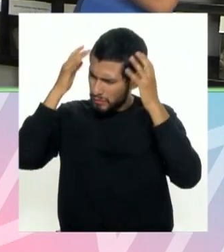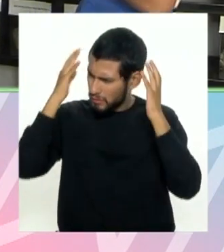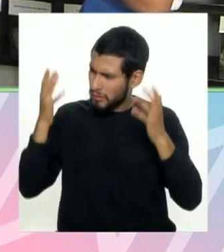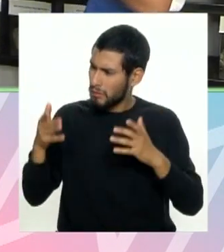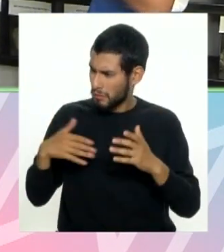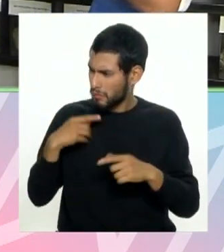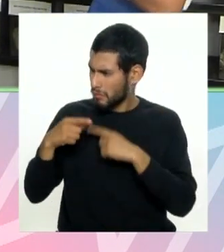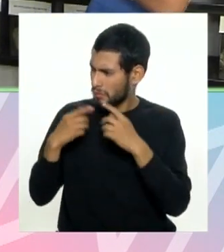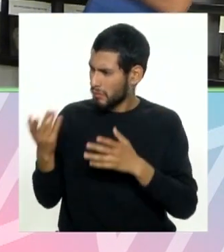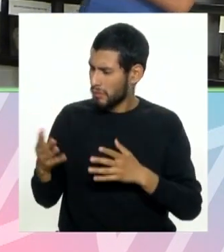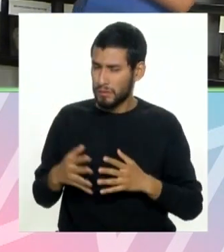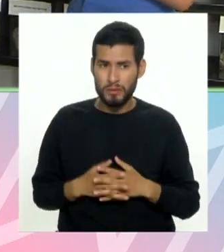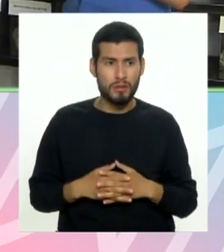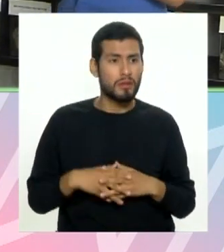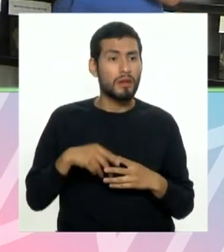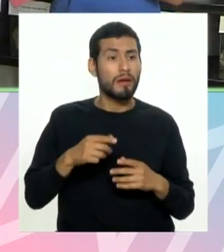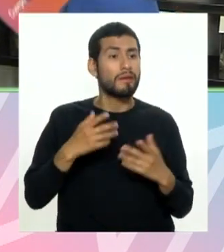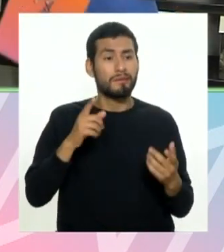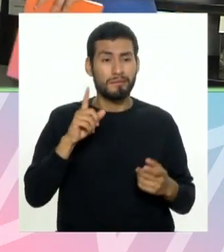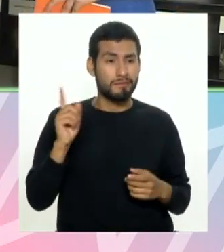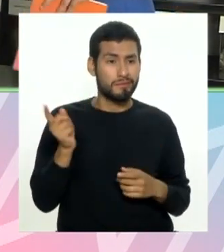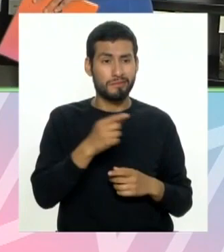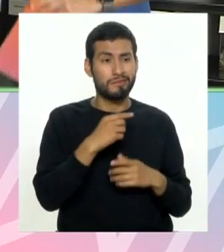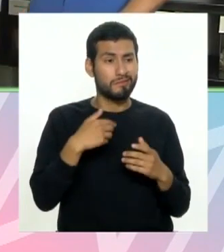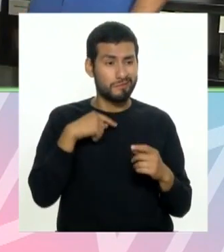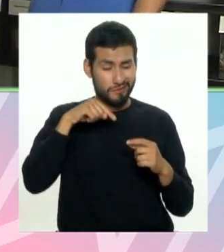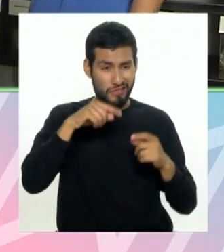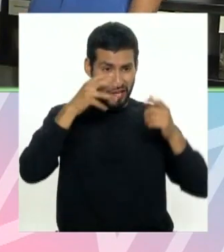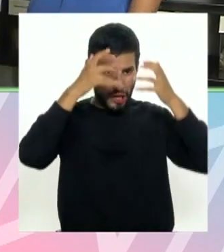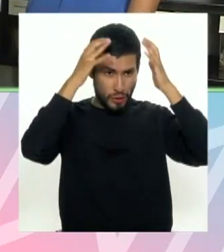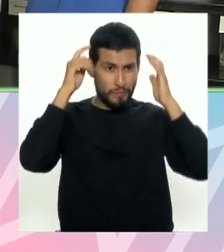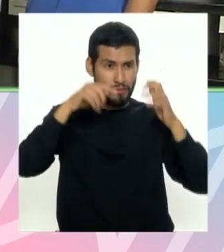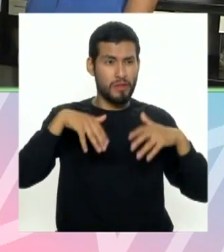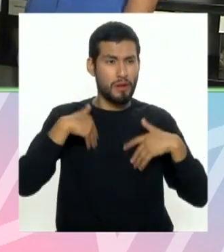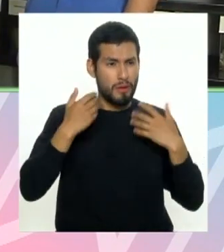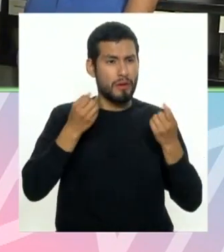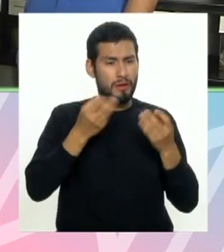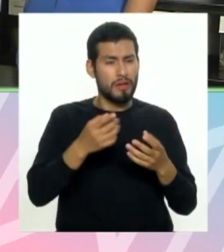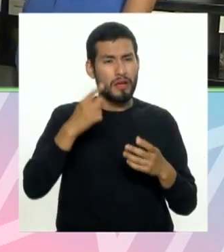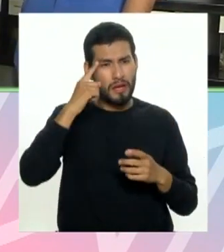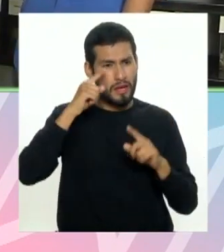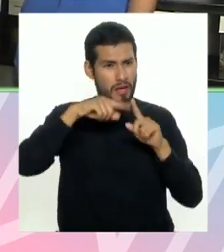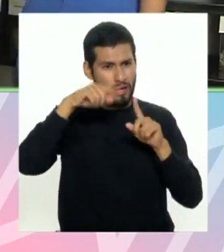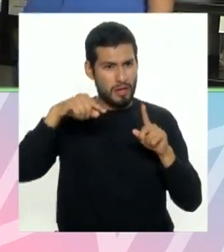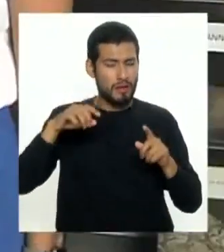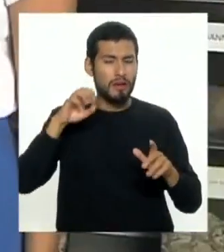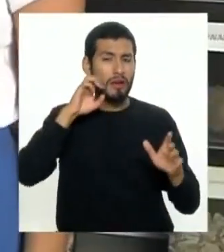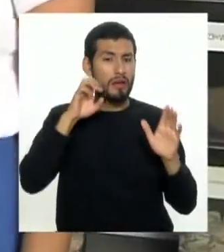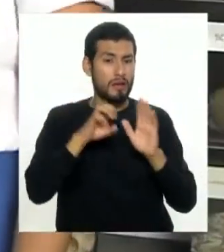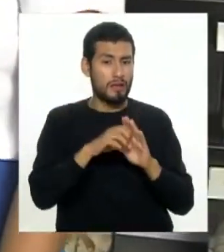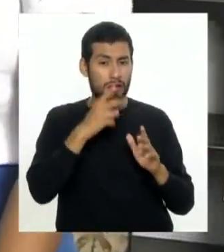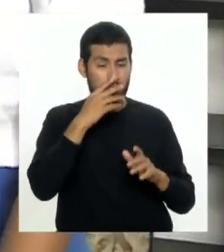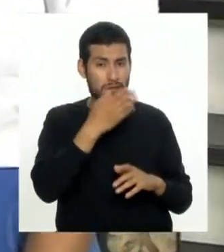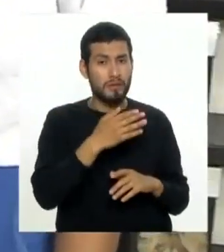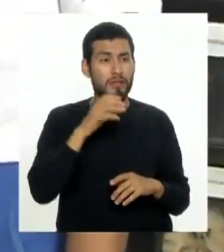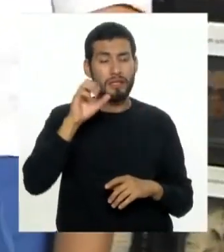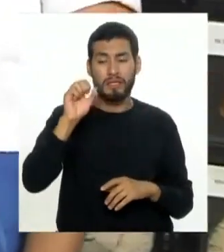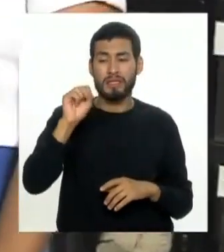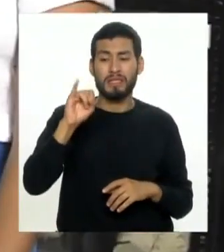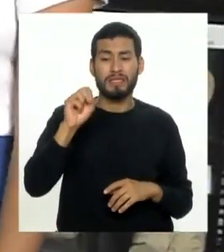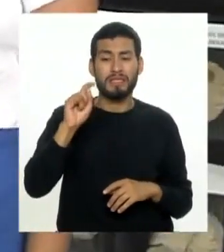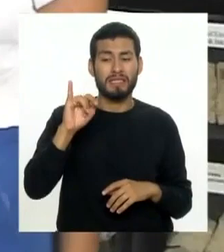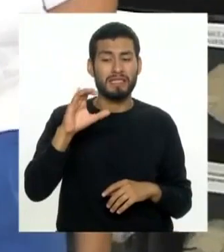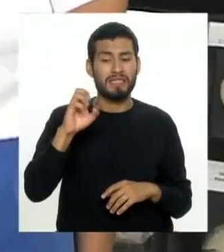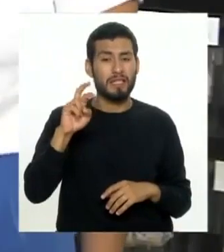¿Podría indicarnos? En realidad, prácticamente todos los cerebros que tenemos acá pueden haber tenido epilepsia. Por ejemplo, hablaban de la